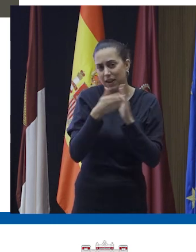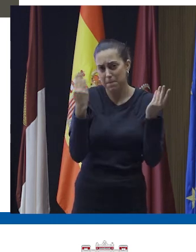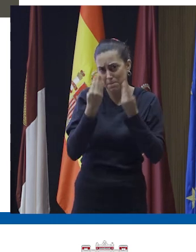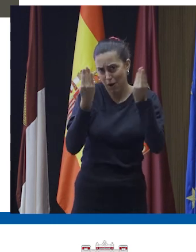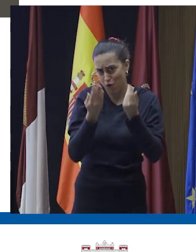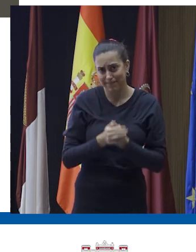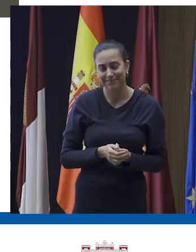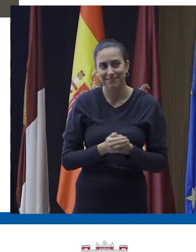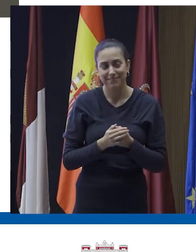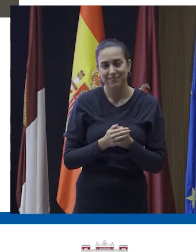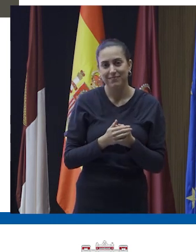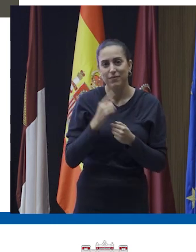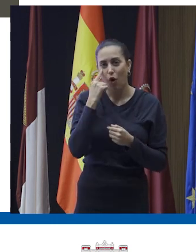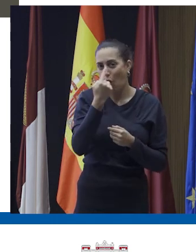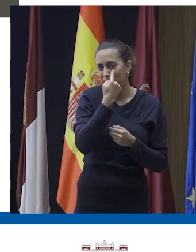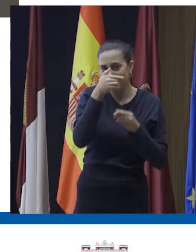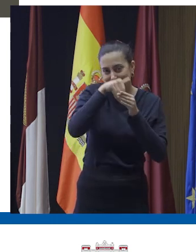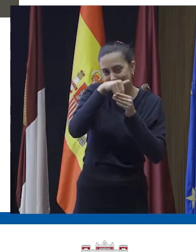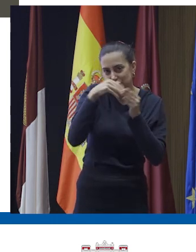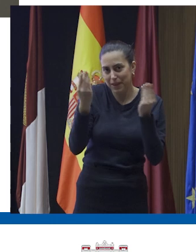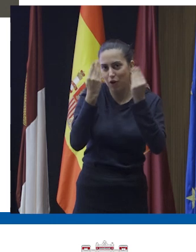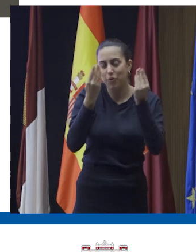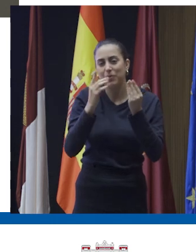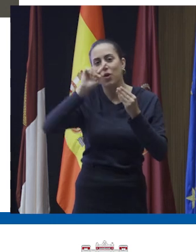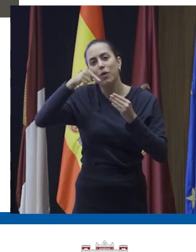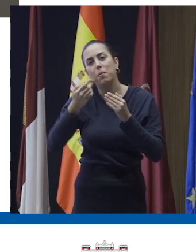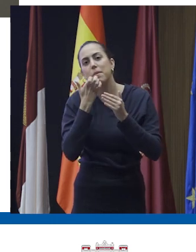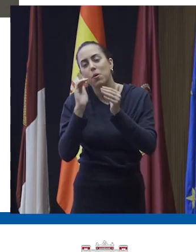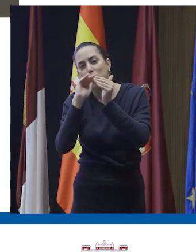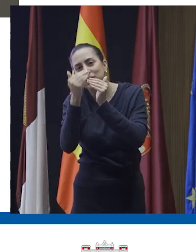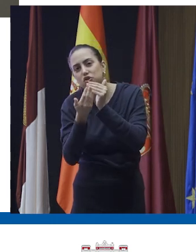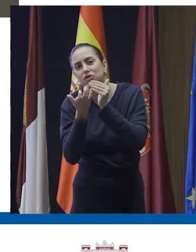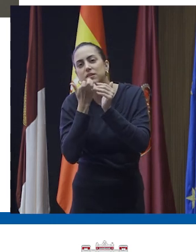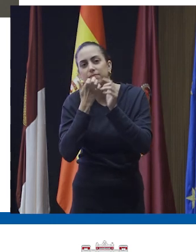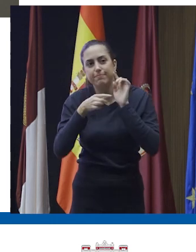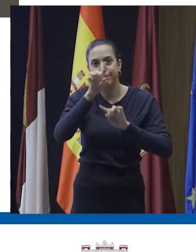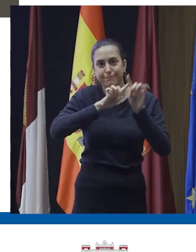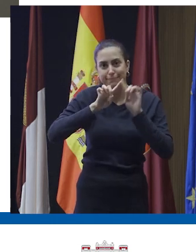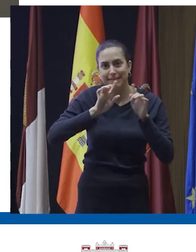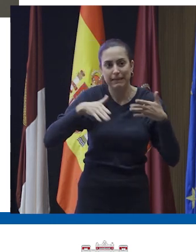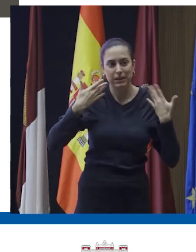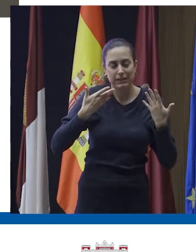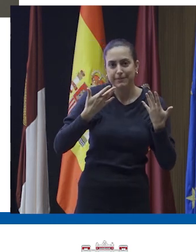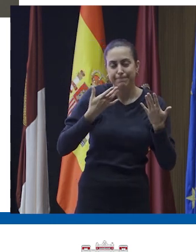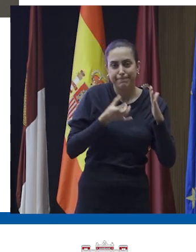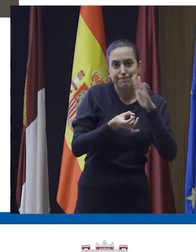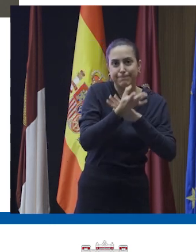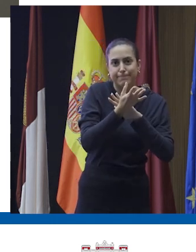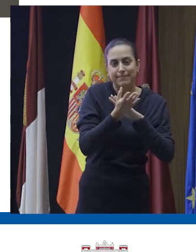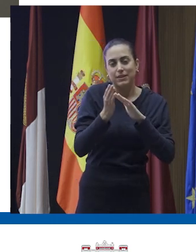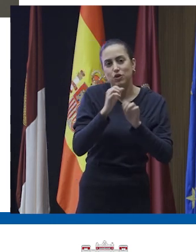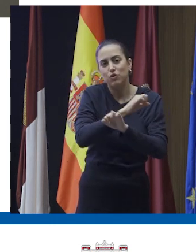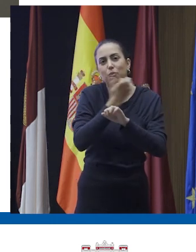preservando la anatomía del ojo. Luego ya el resto de posiciones pues normalmente suelen ser si hay alguna complicación o si en los soportes, entre comillas, ese